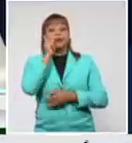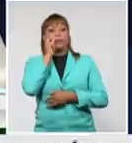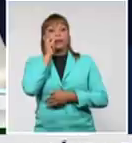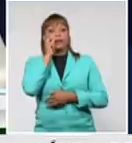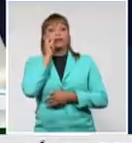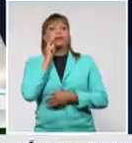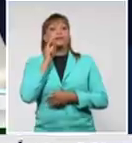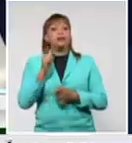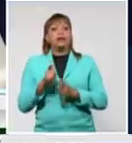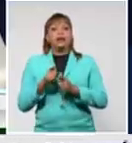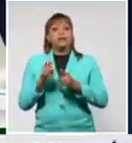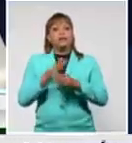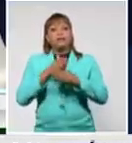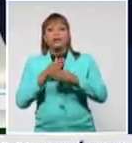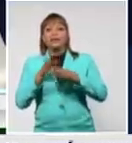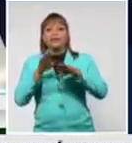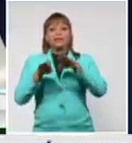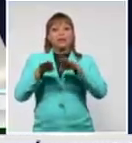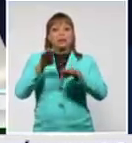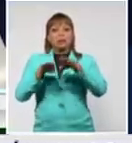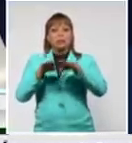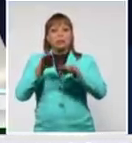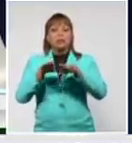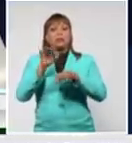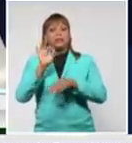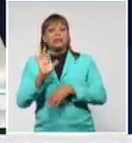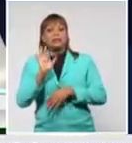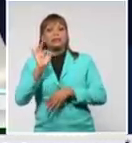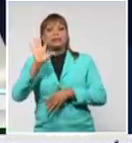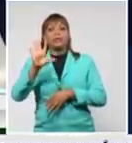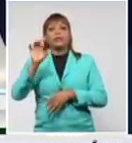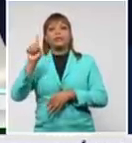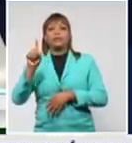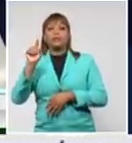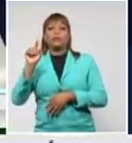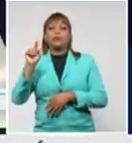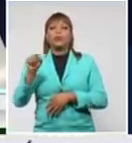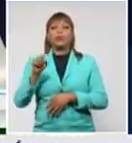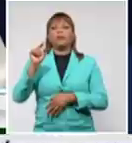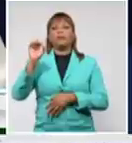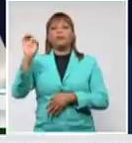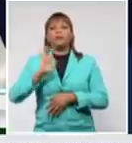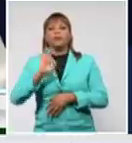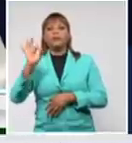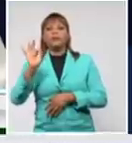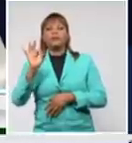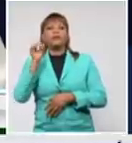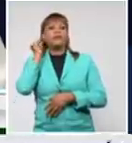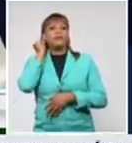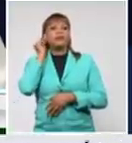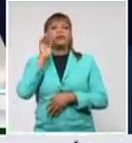grandes diferencias, siendo el 51,1% y el sexo femenino el